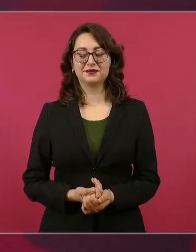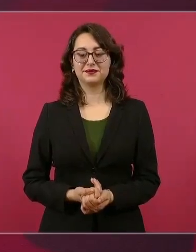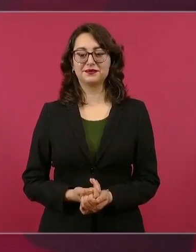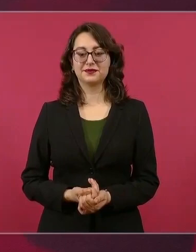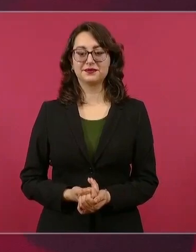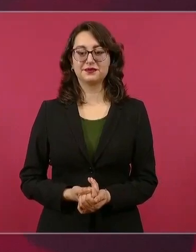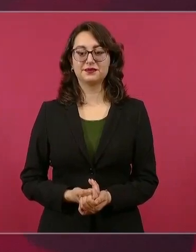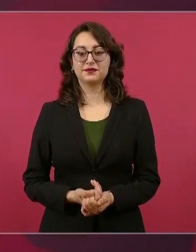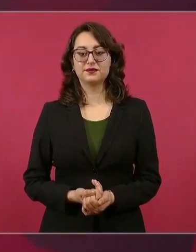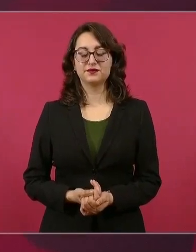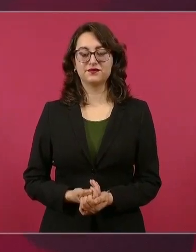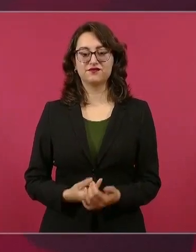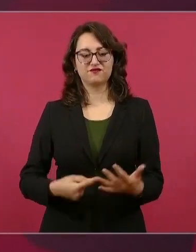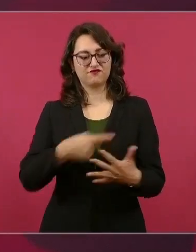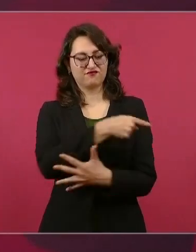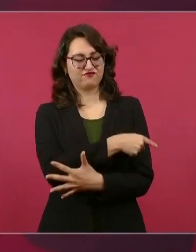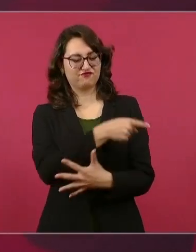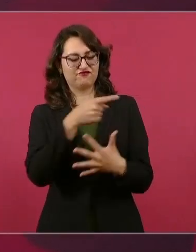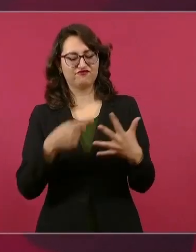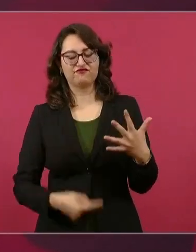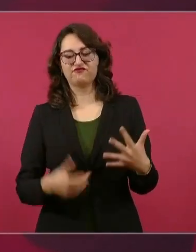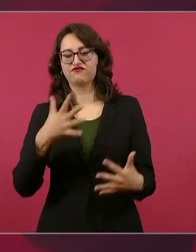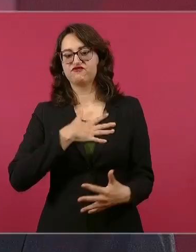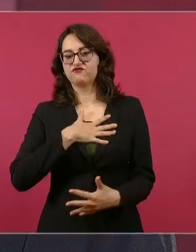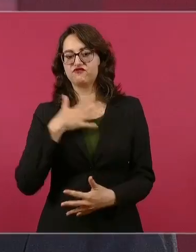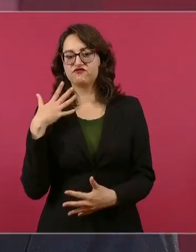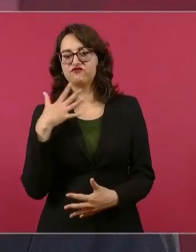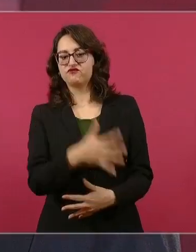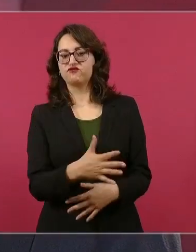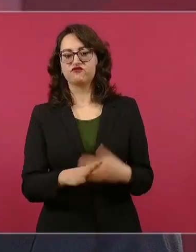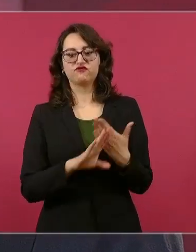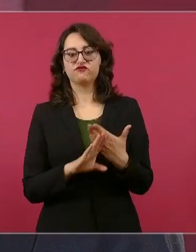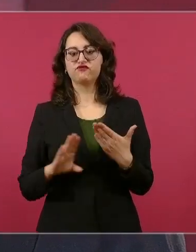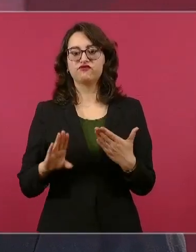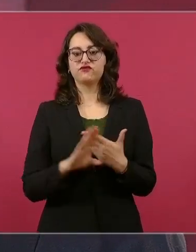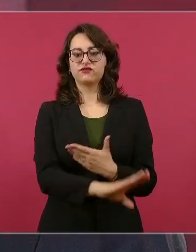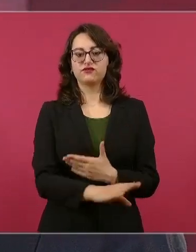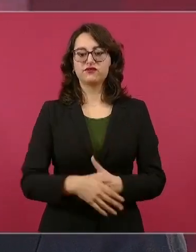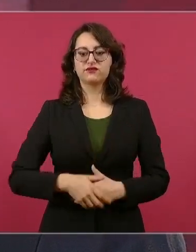con todas esas lacras de la política.